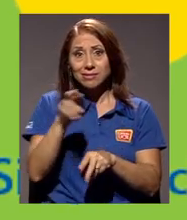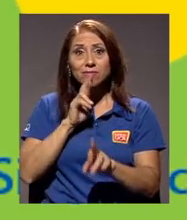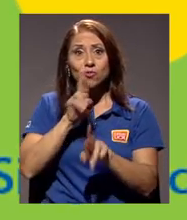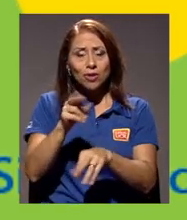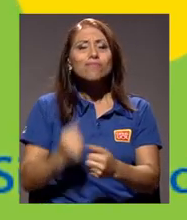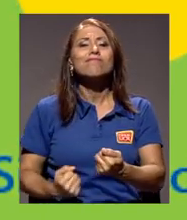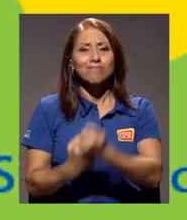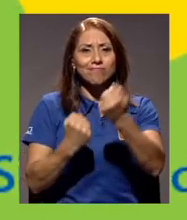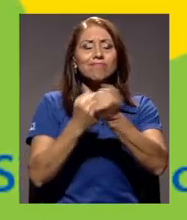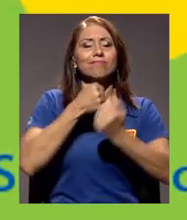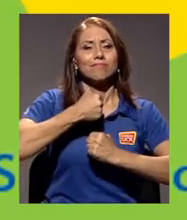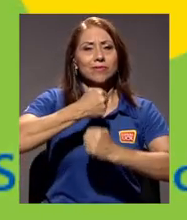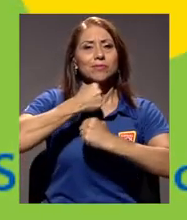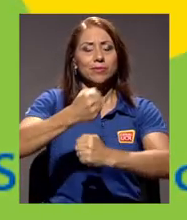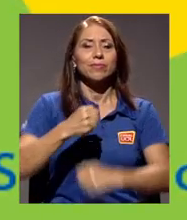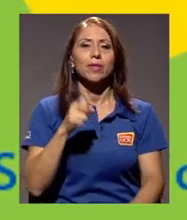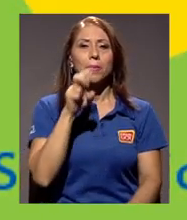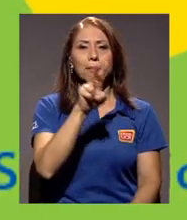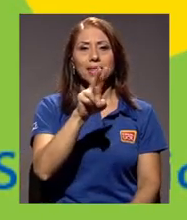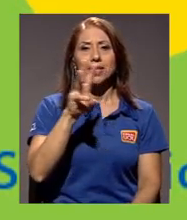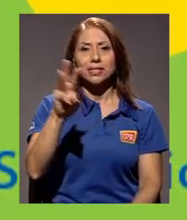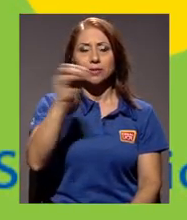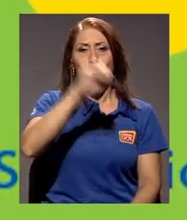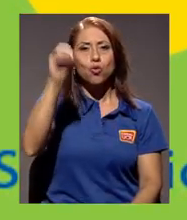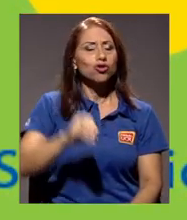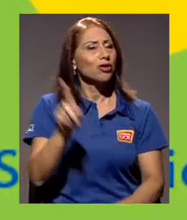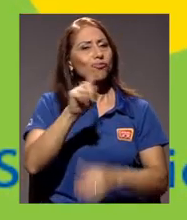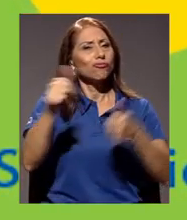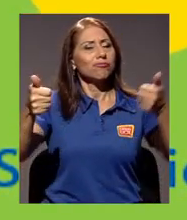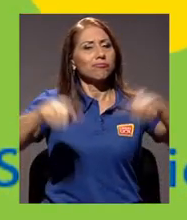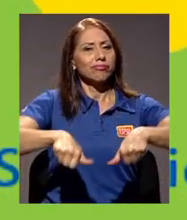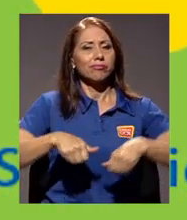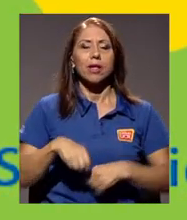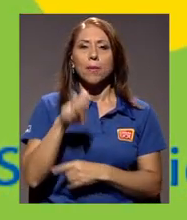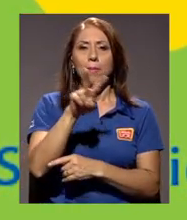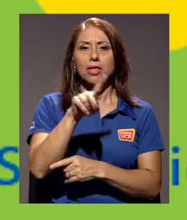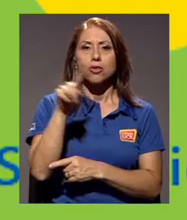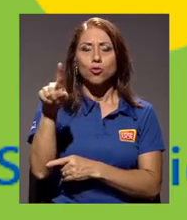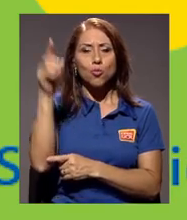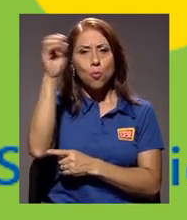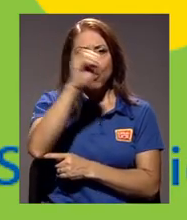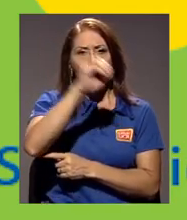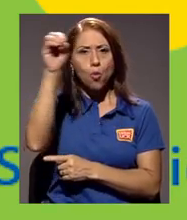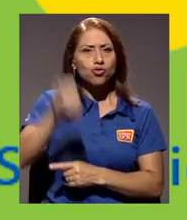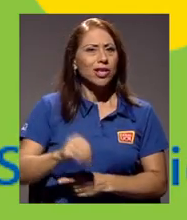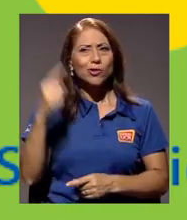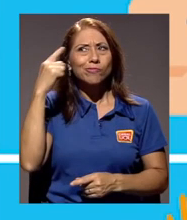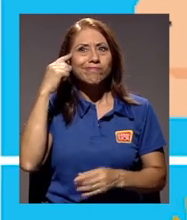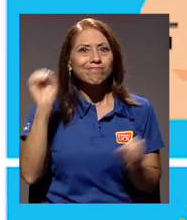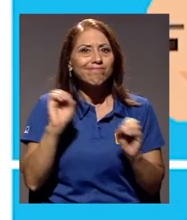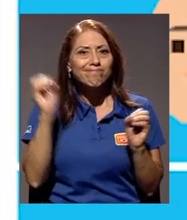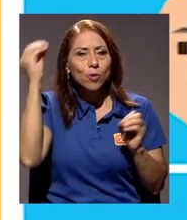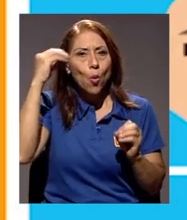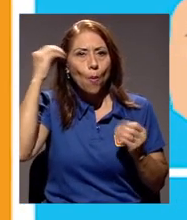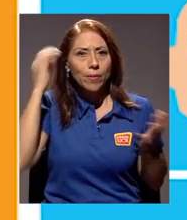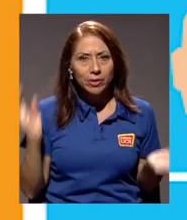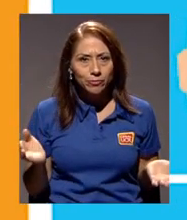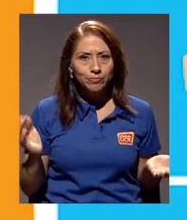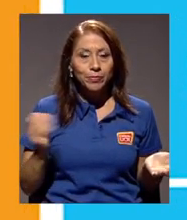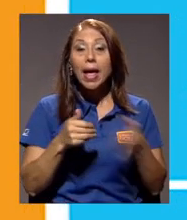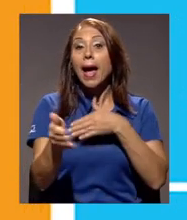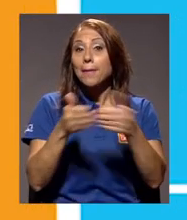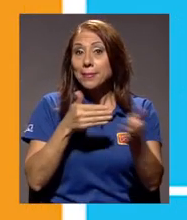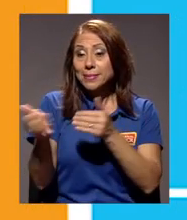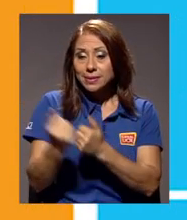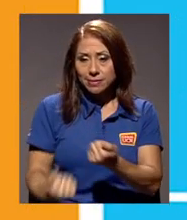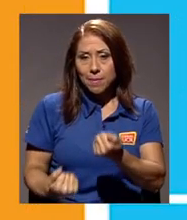huelga, un 26% lo desaprueba y un 21% no tiene una posición definida. A pesar de que existe